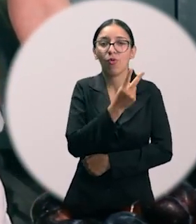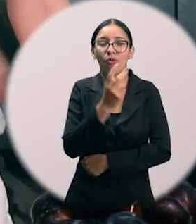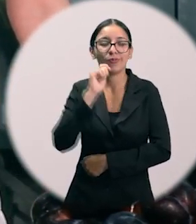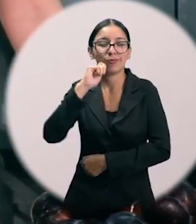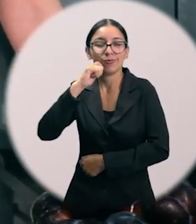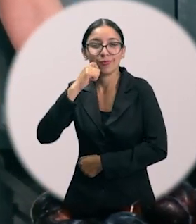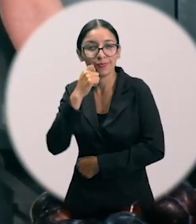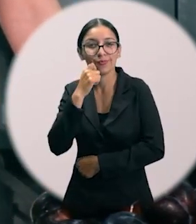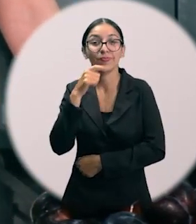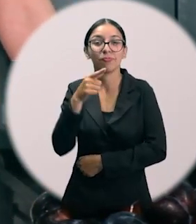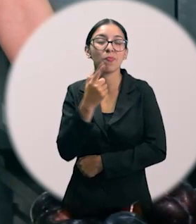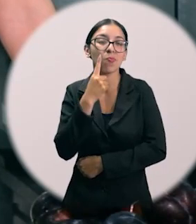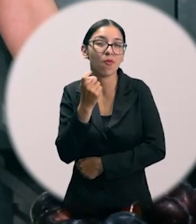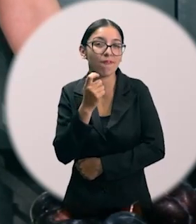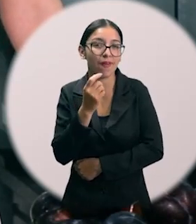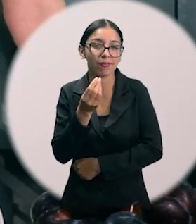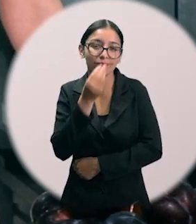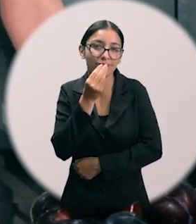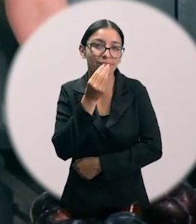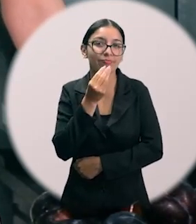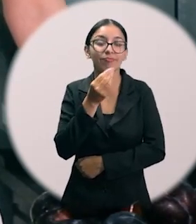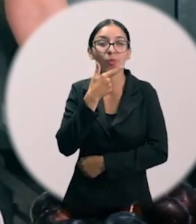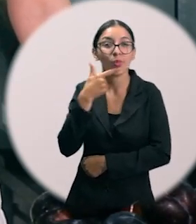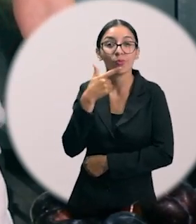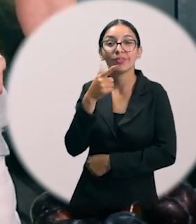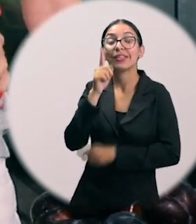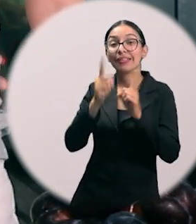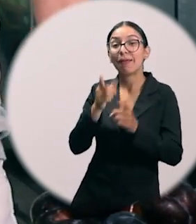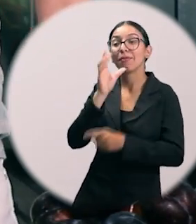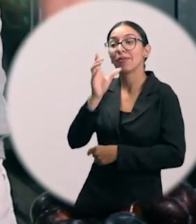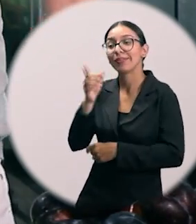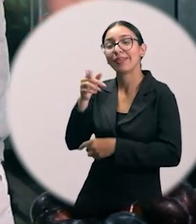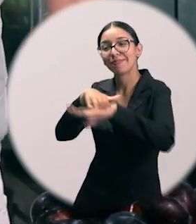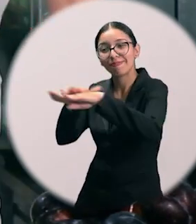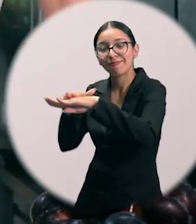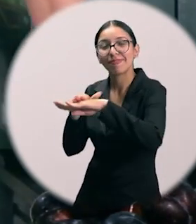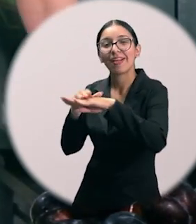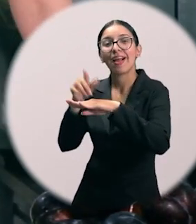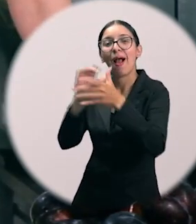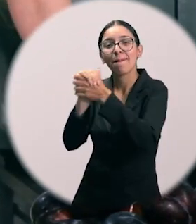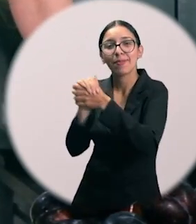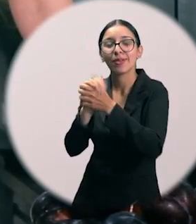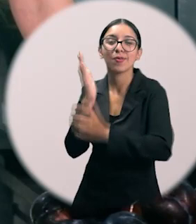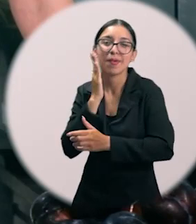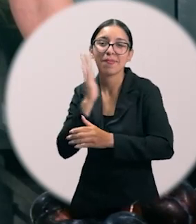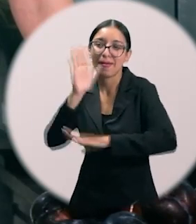postre riquísimo y puedan recomendarle también a las mamás de sus amigos que preparen en su casa. Así que,